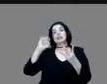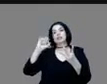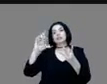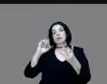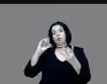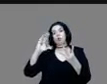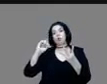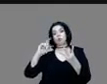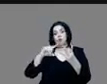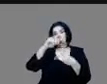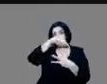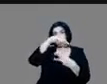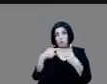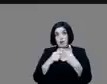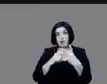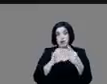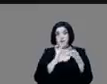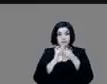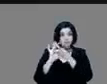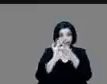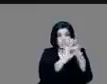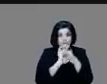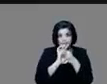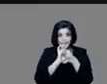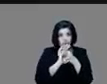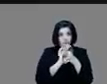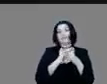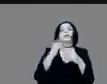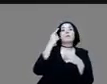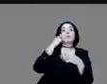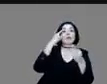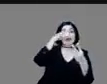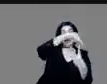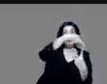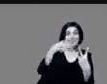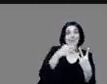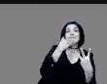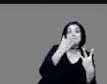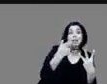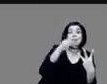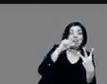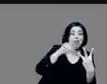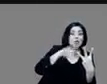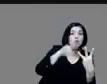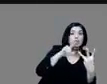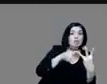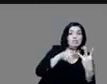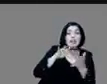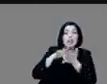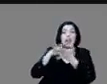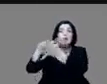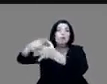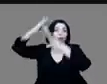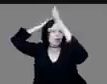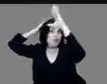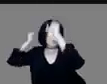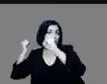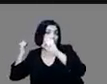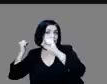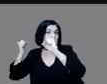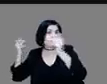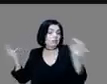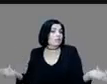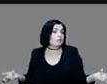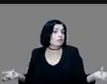los de Texcoco apoyan a Cortés, o sea, a lo mejor habría ya alguna